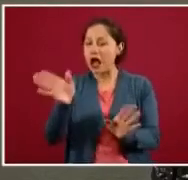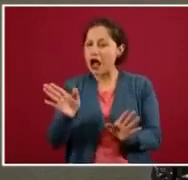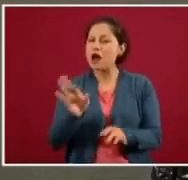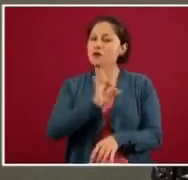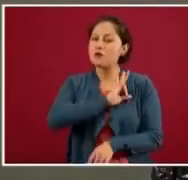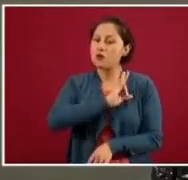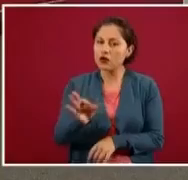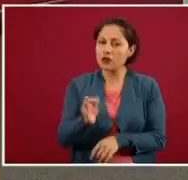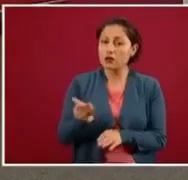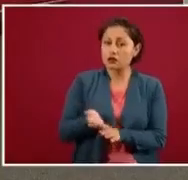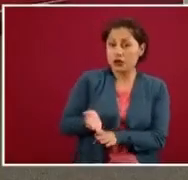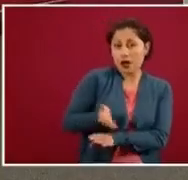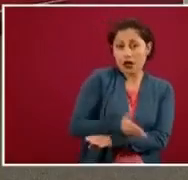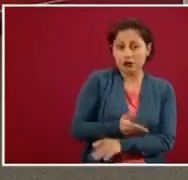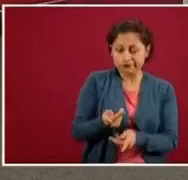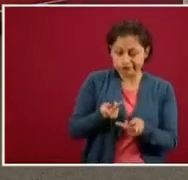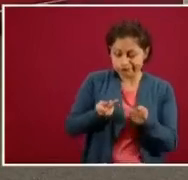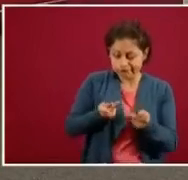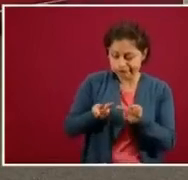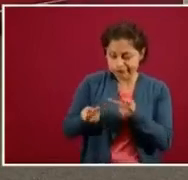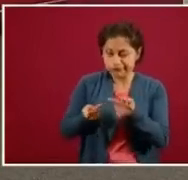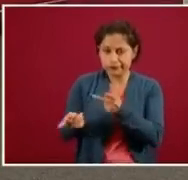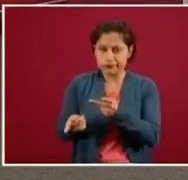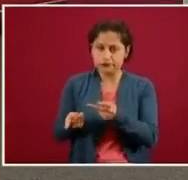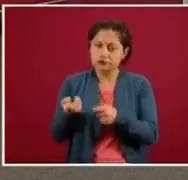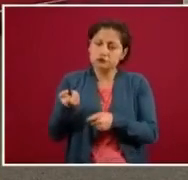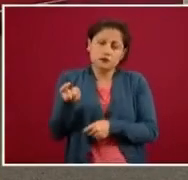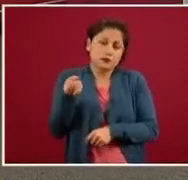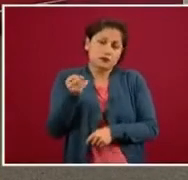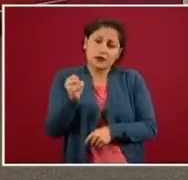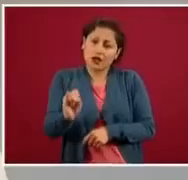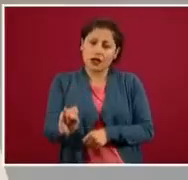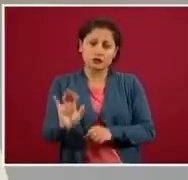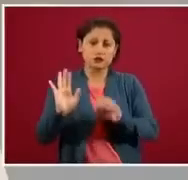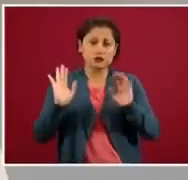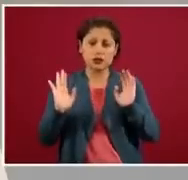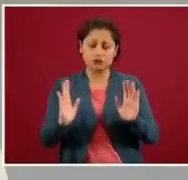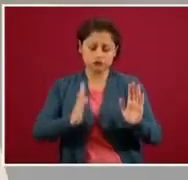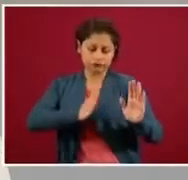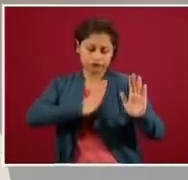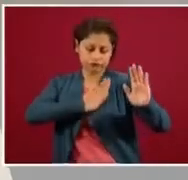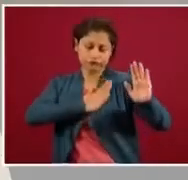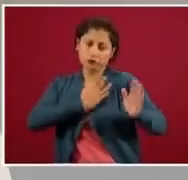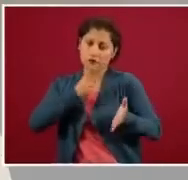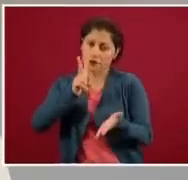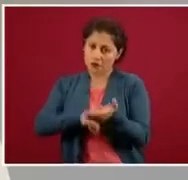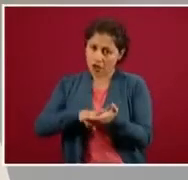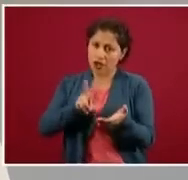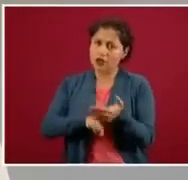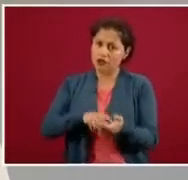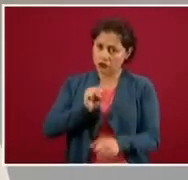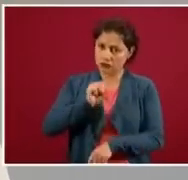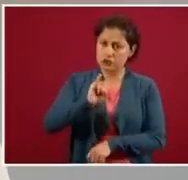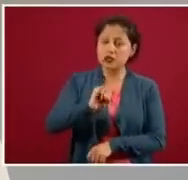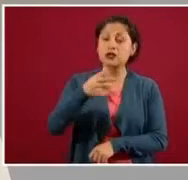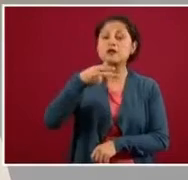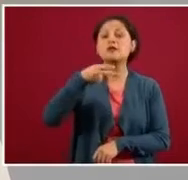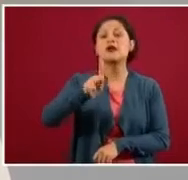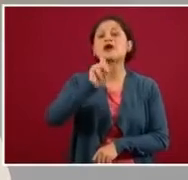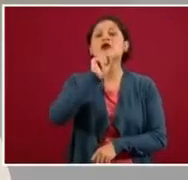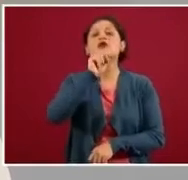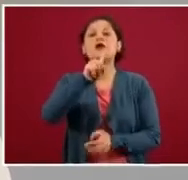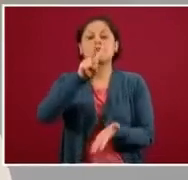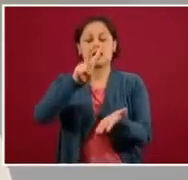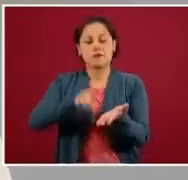luego entraña un principio ético fundamental y un compromiso con la verdad, pero tiene un valor técnico. Como nosotros